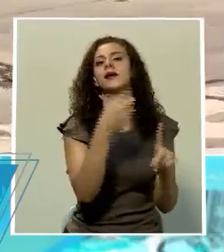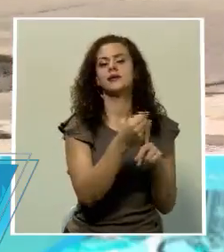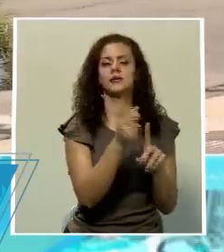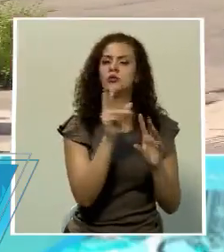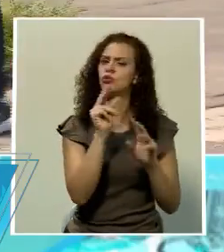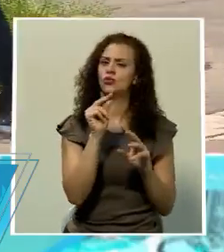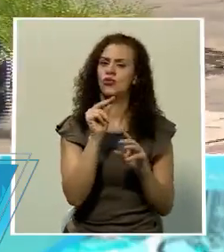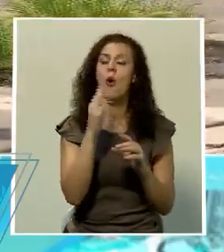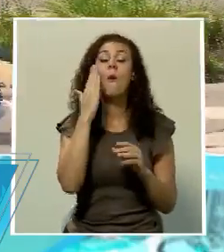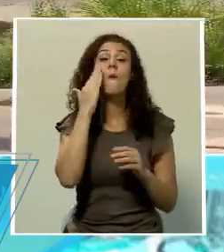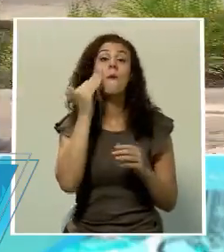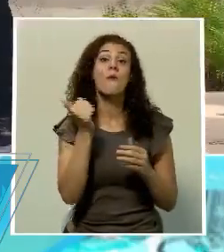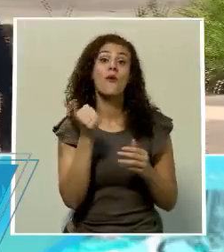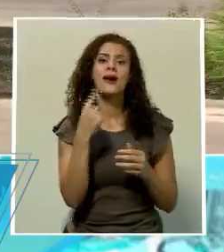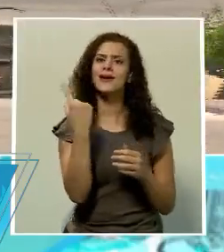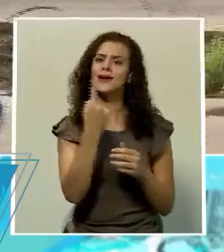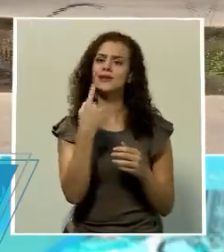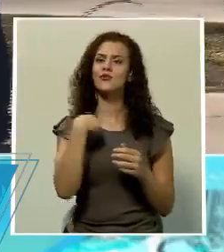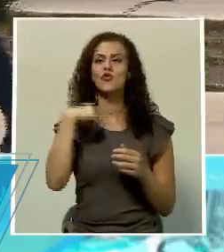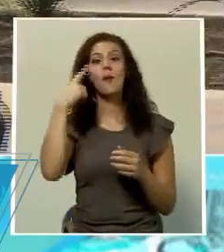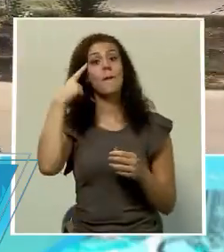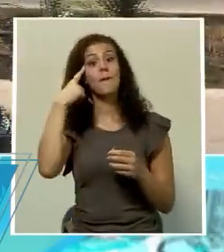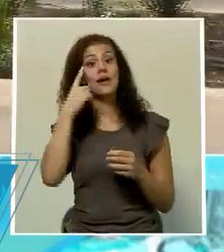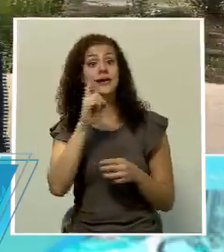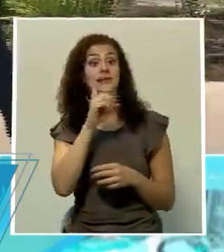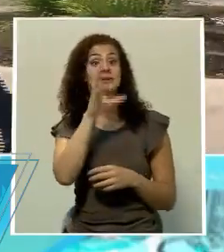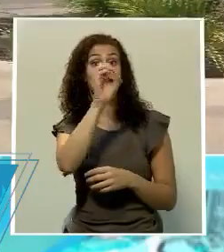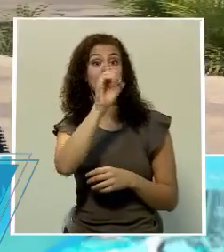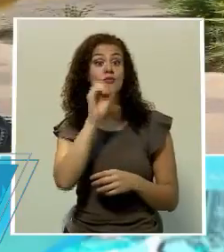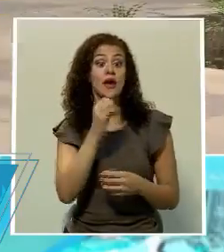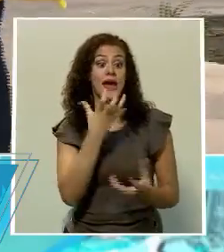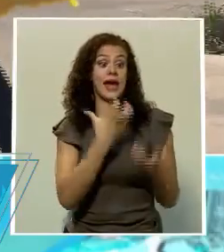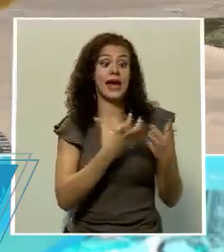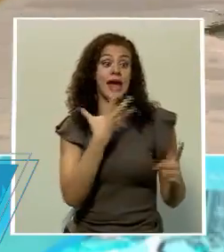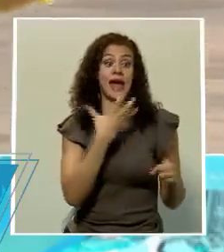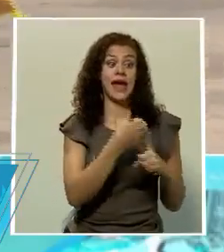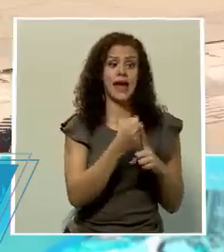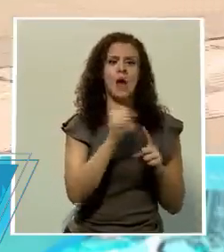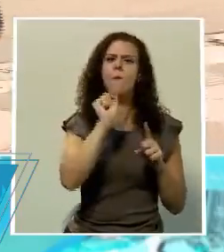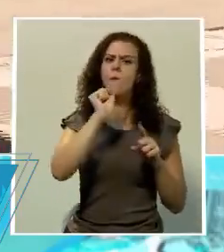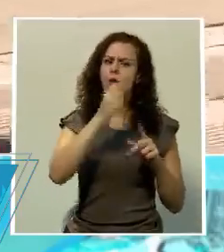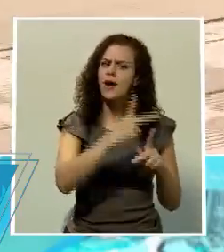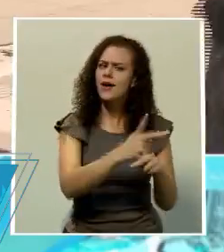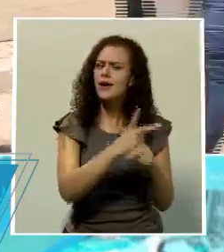precisamente porque siempre hemos considerado que el 100% de las quemaduras pueden ser